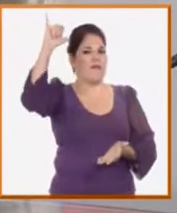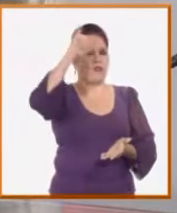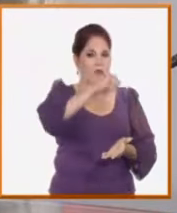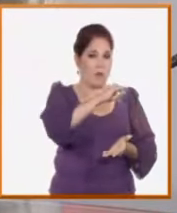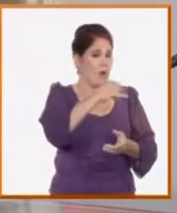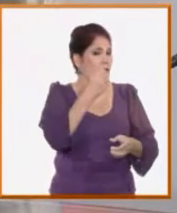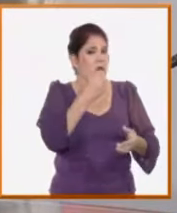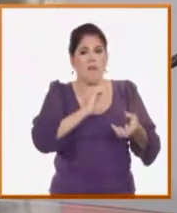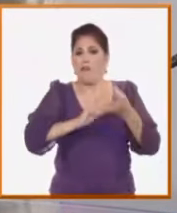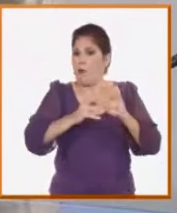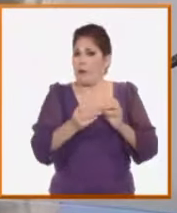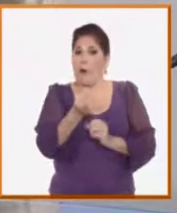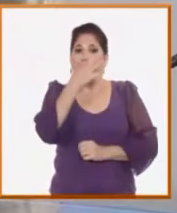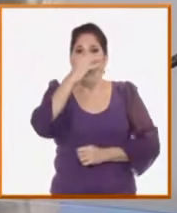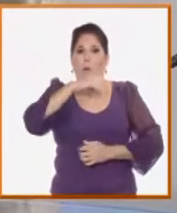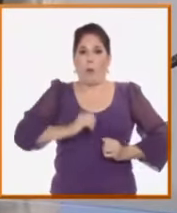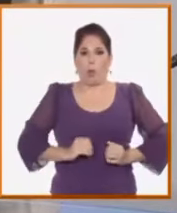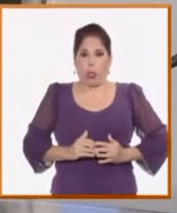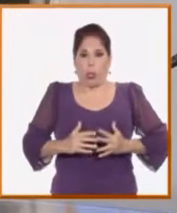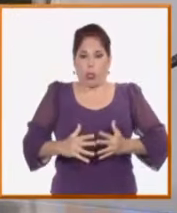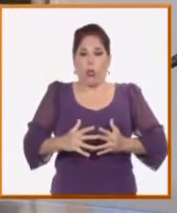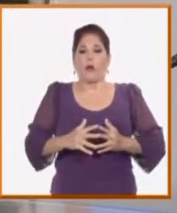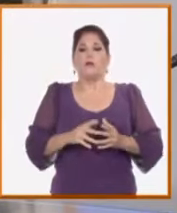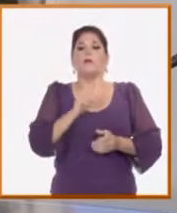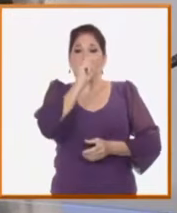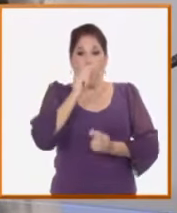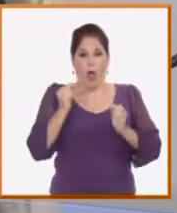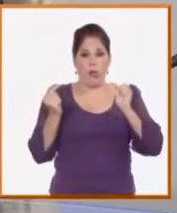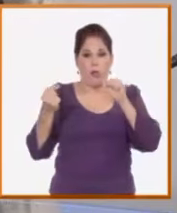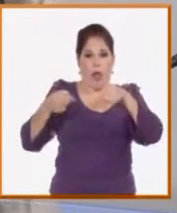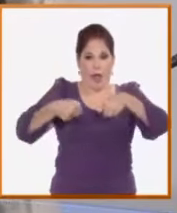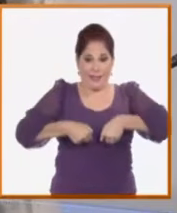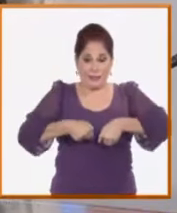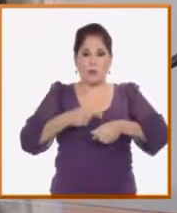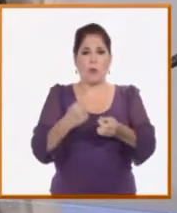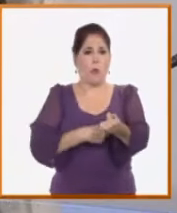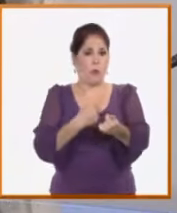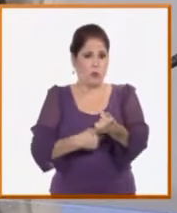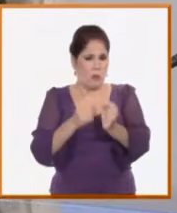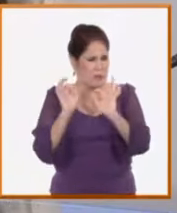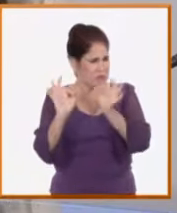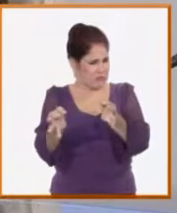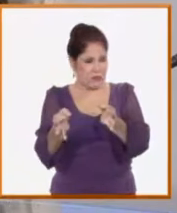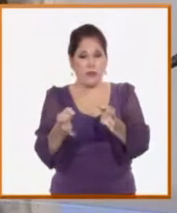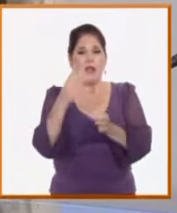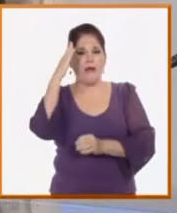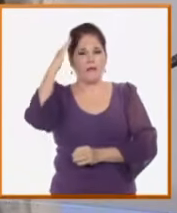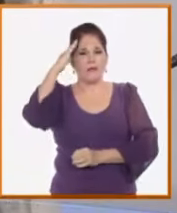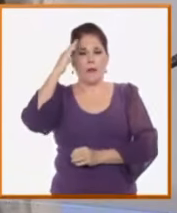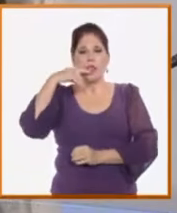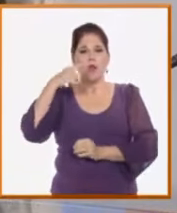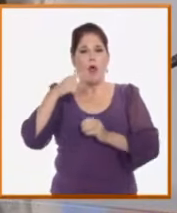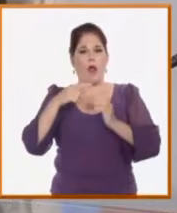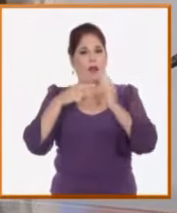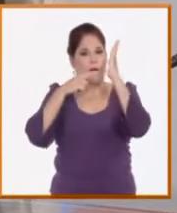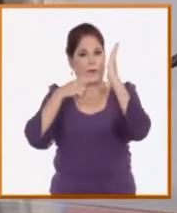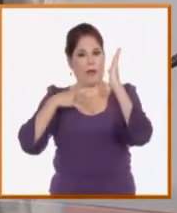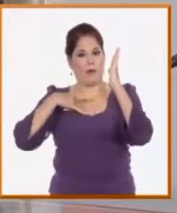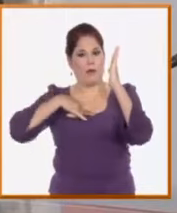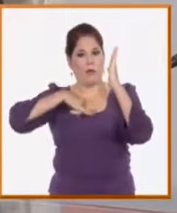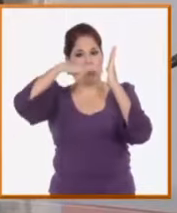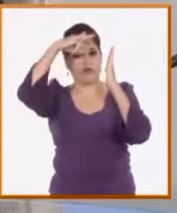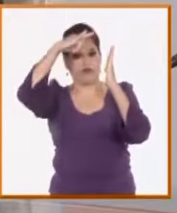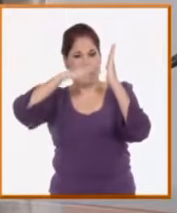disímiles modo operand y desmascarar la droga vinculándolos con ya los tradicionales eh y con novedoso así como la